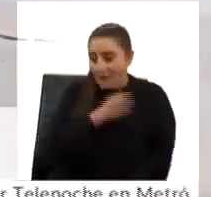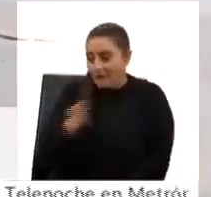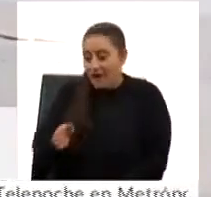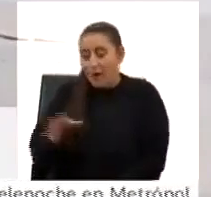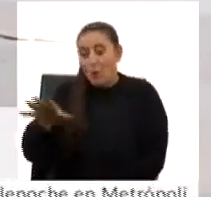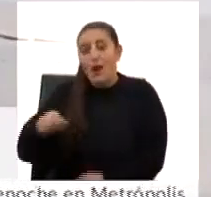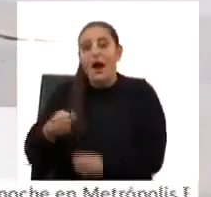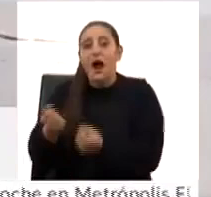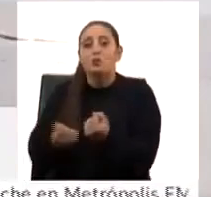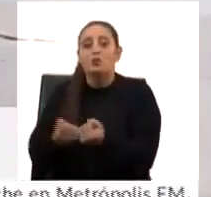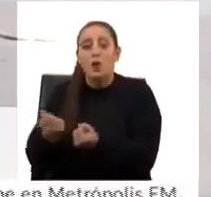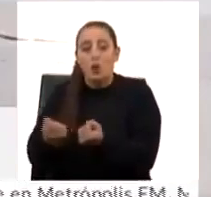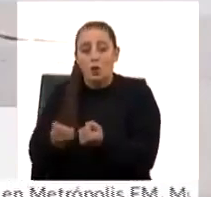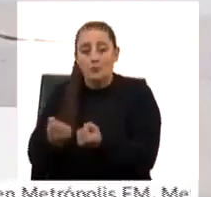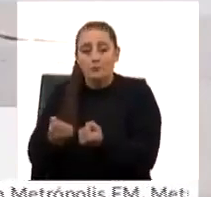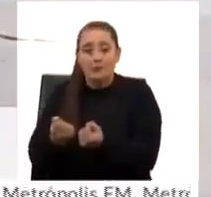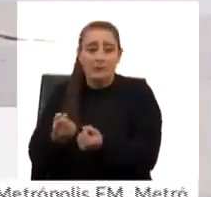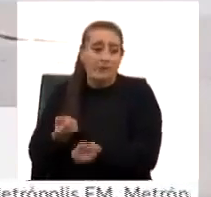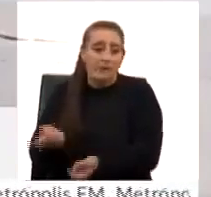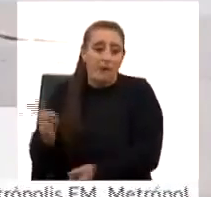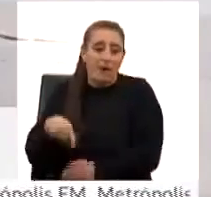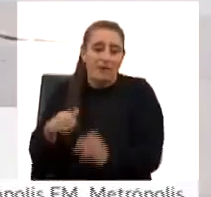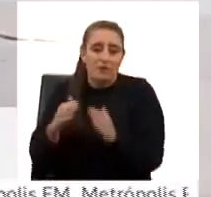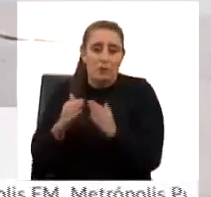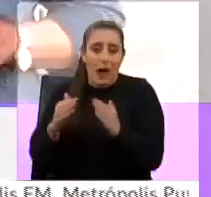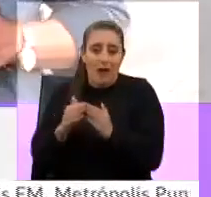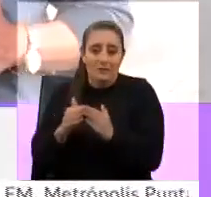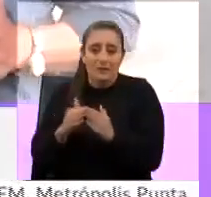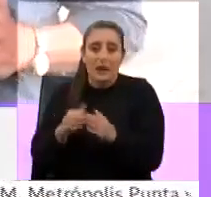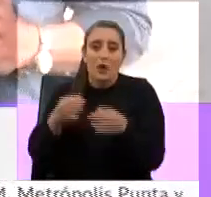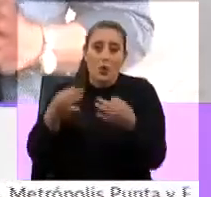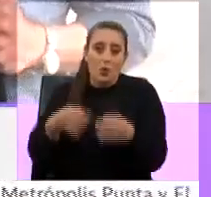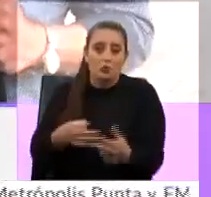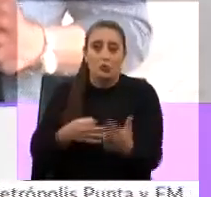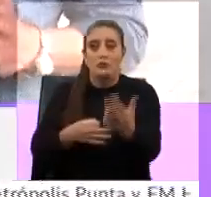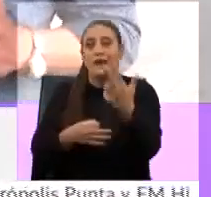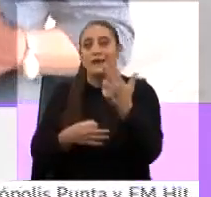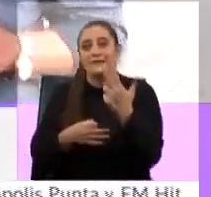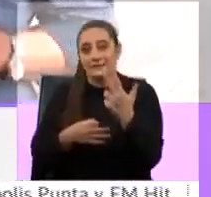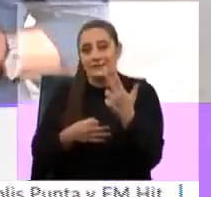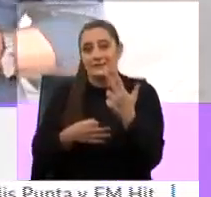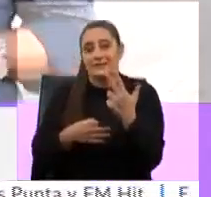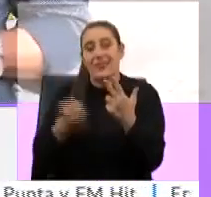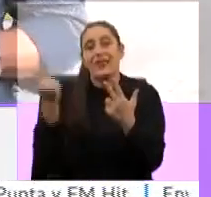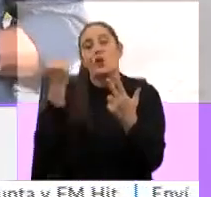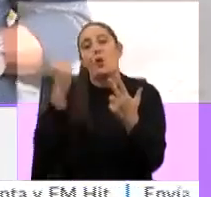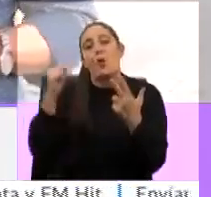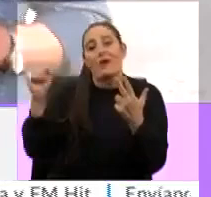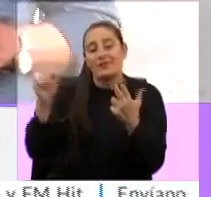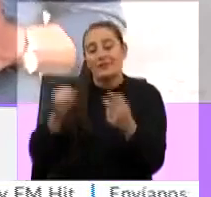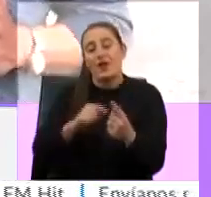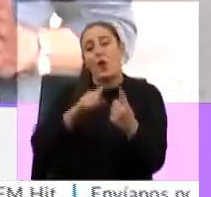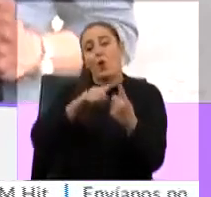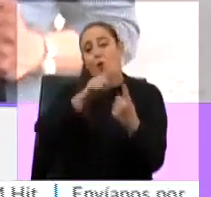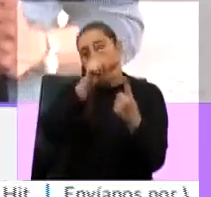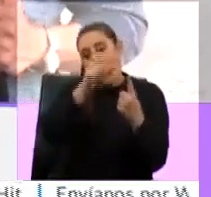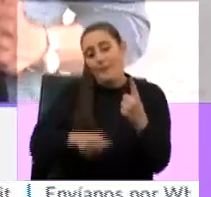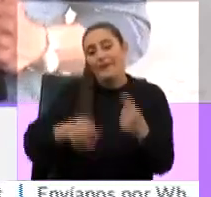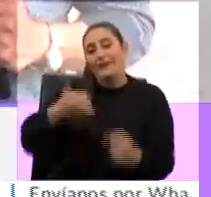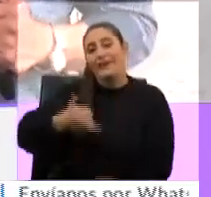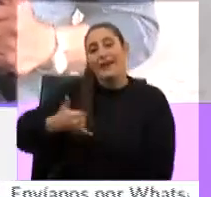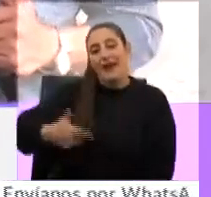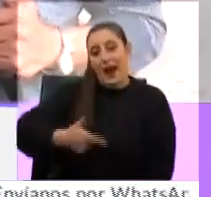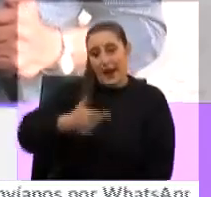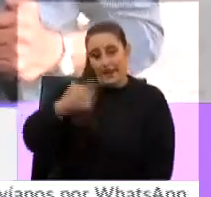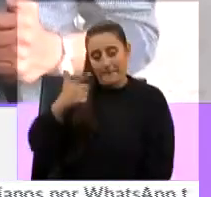auto para volver a su hogar y allí es abordado por estos tres delincuentes, uno de ellos armado.